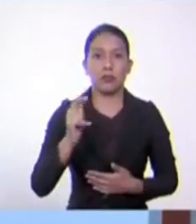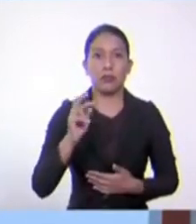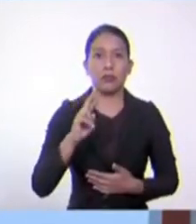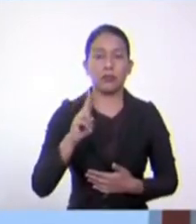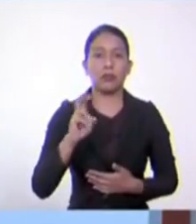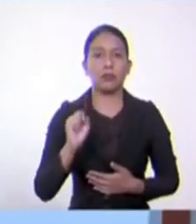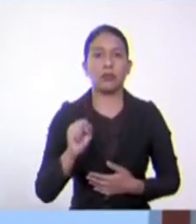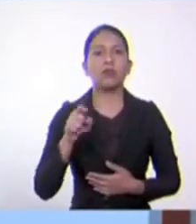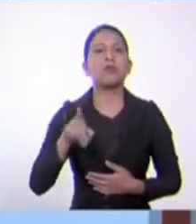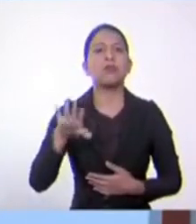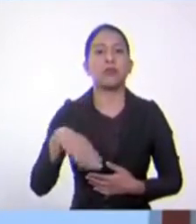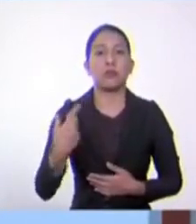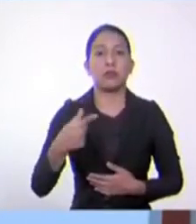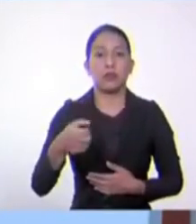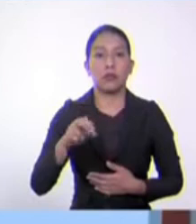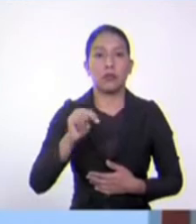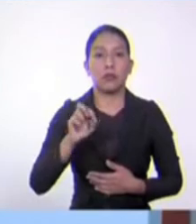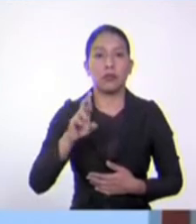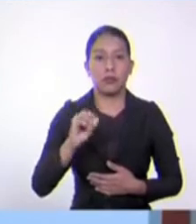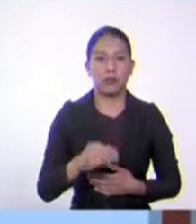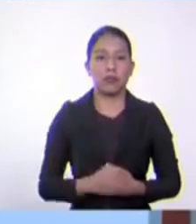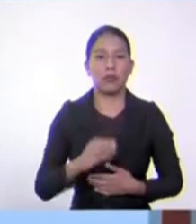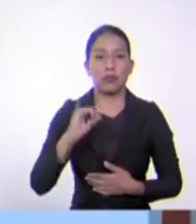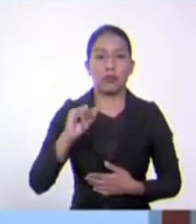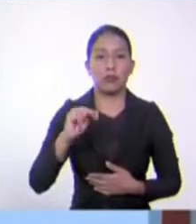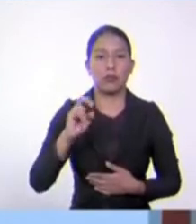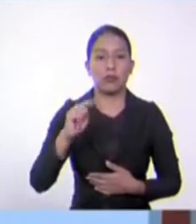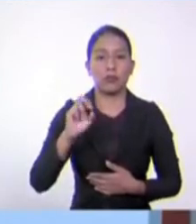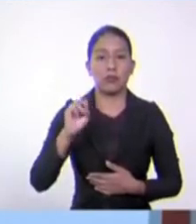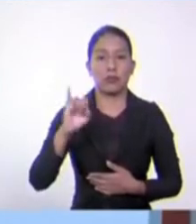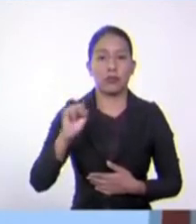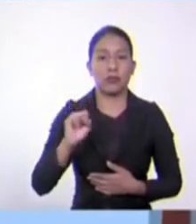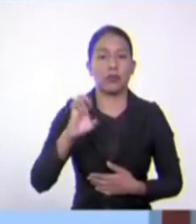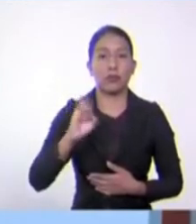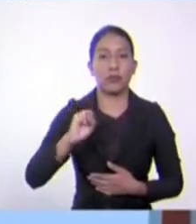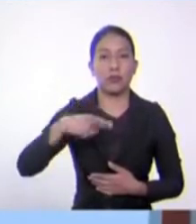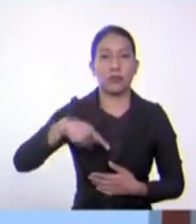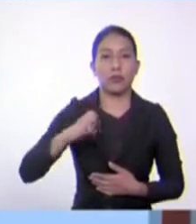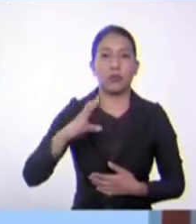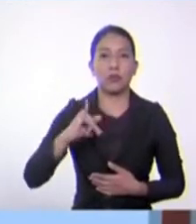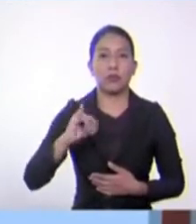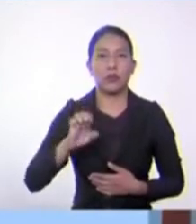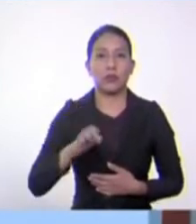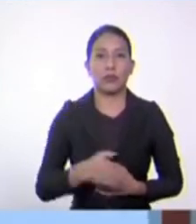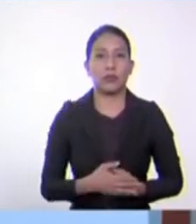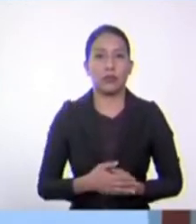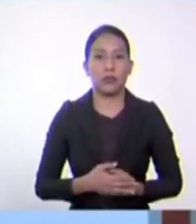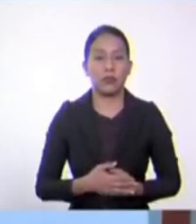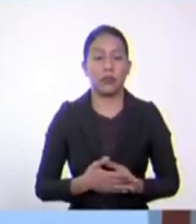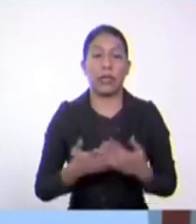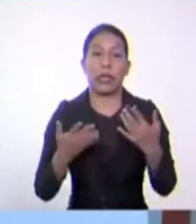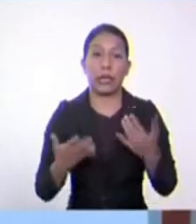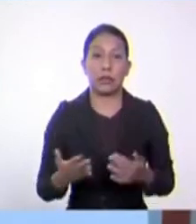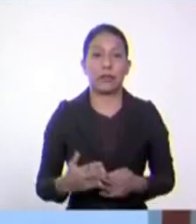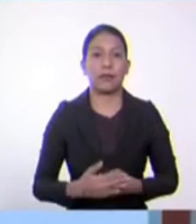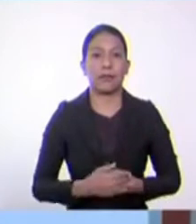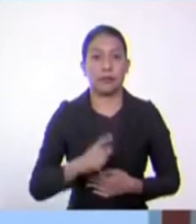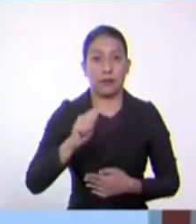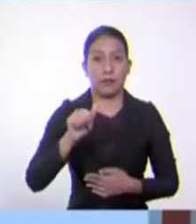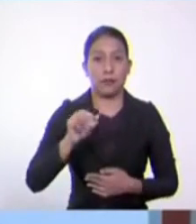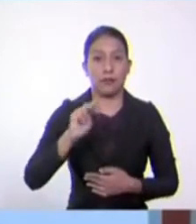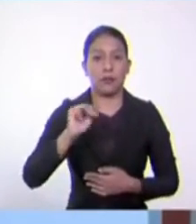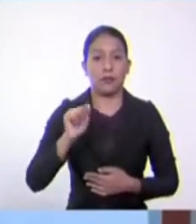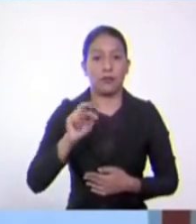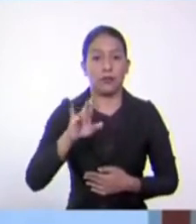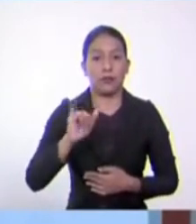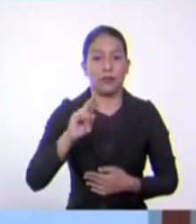el género y Sinensis es la especie. Y en Tamarindus